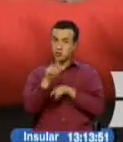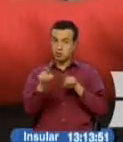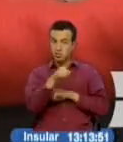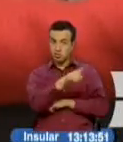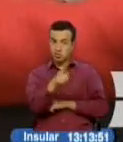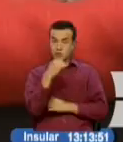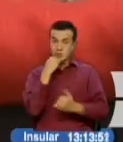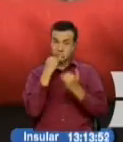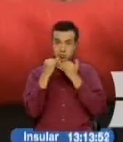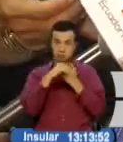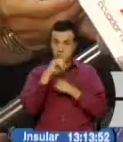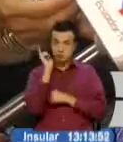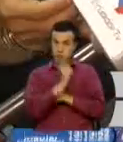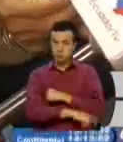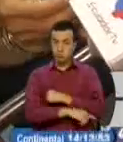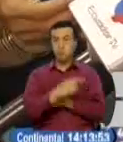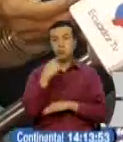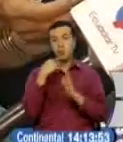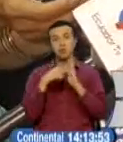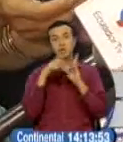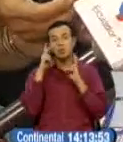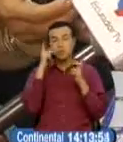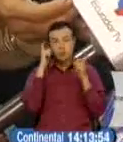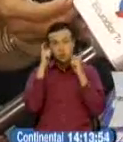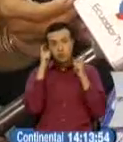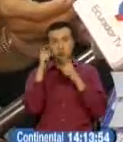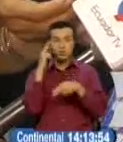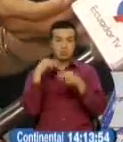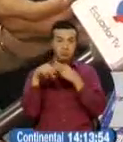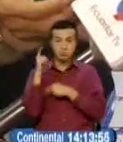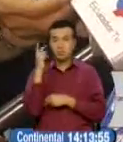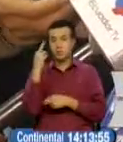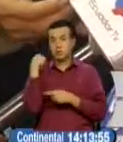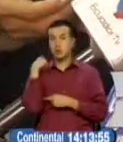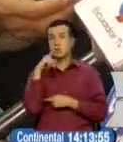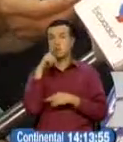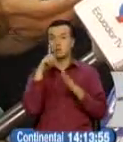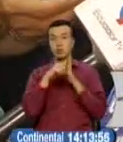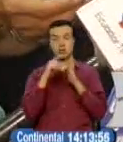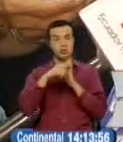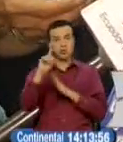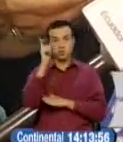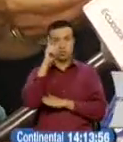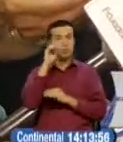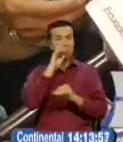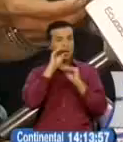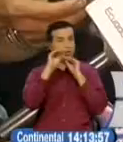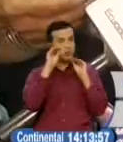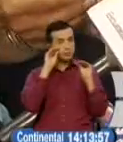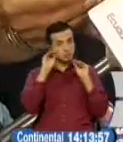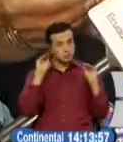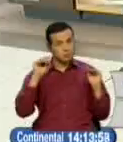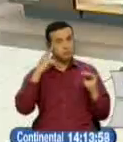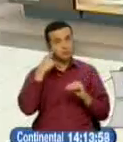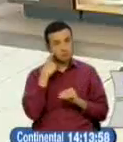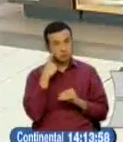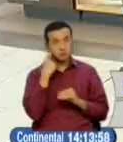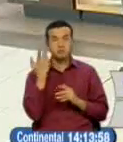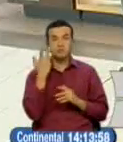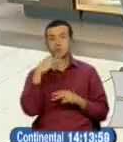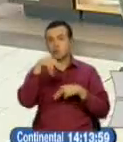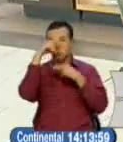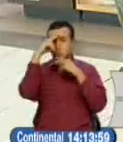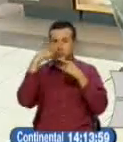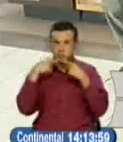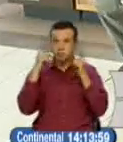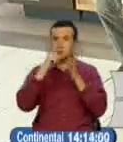de infringirla. Bueno, ahí son temas de control de poder de mercado, no son competencias del SRI, pero nosotros reportaremos si evidenciamos. La noticia llega